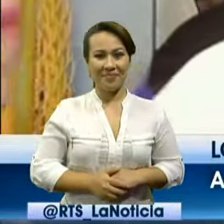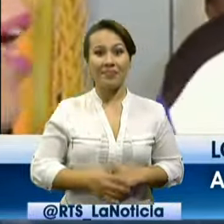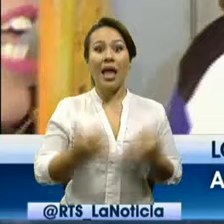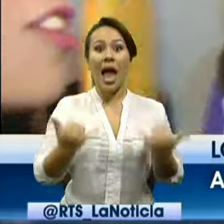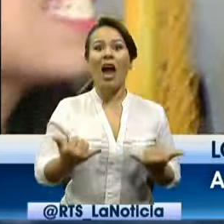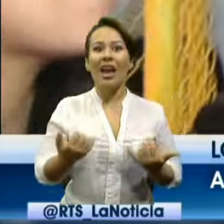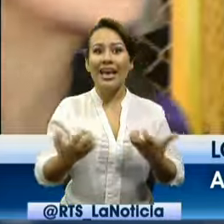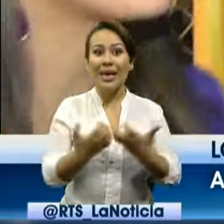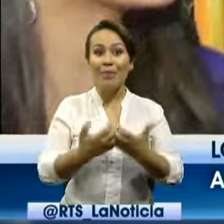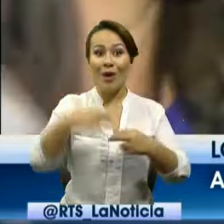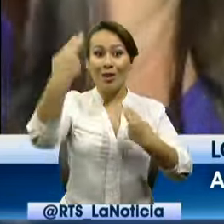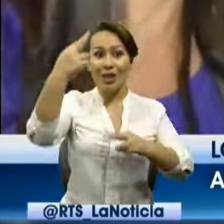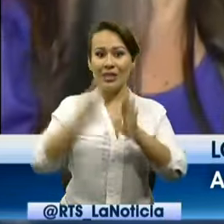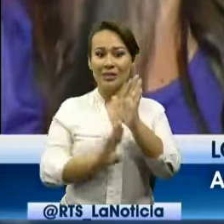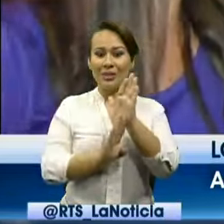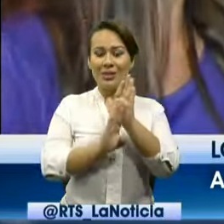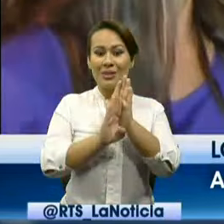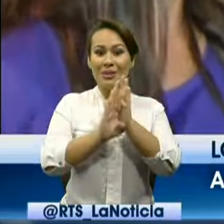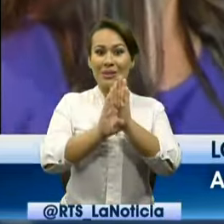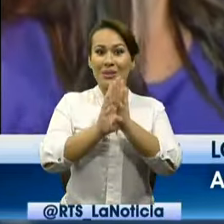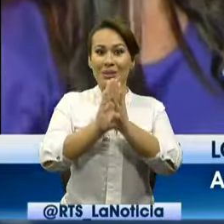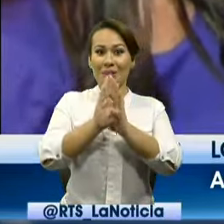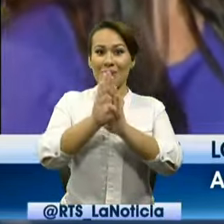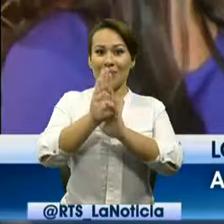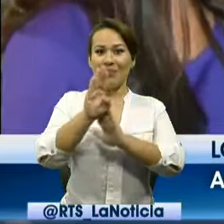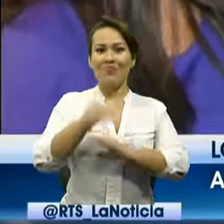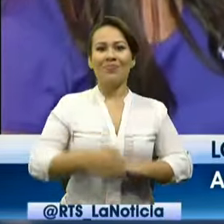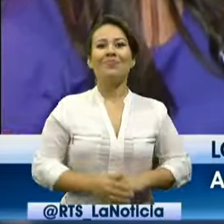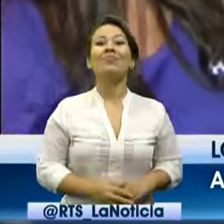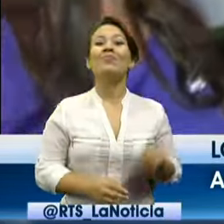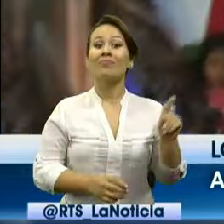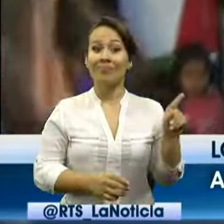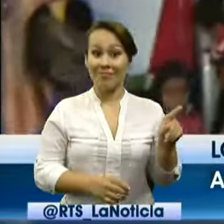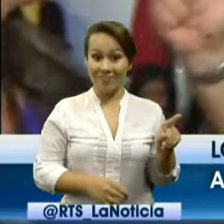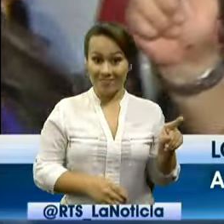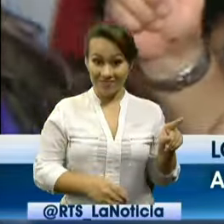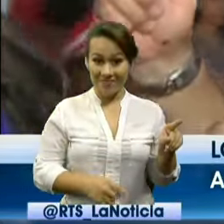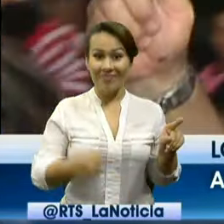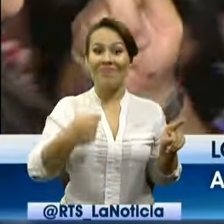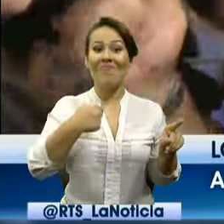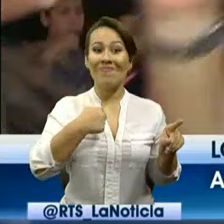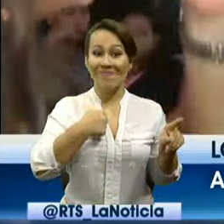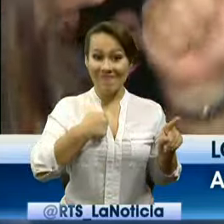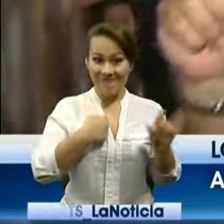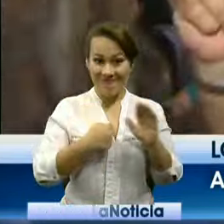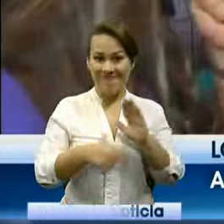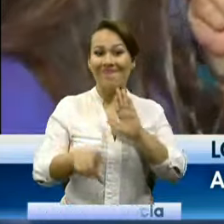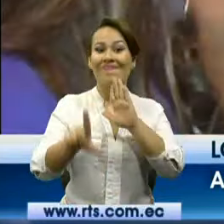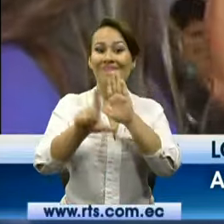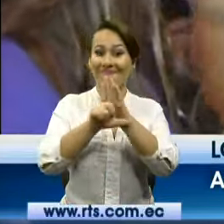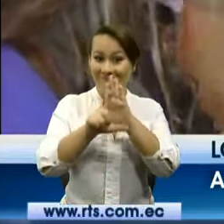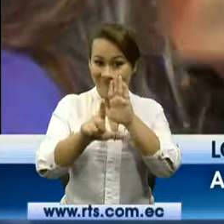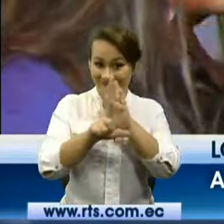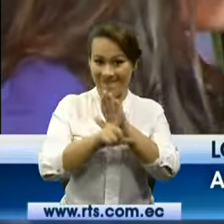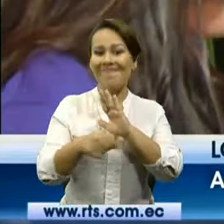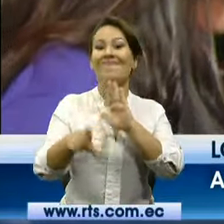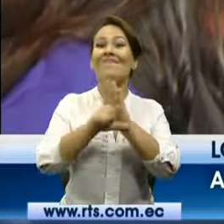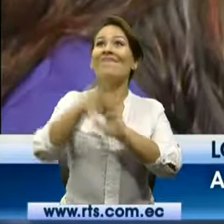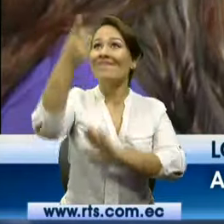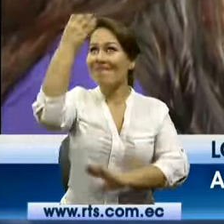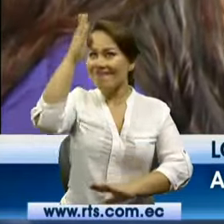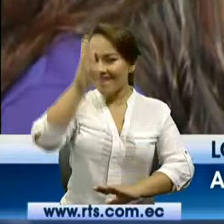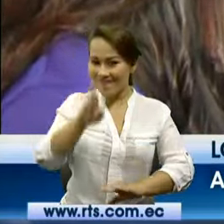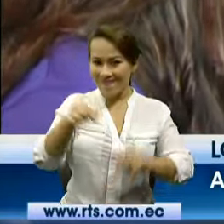Ahora el equipo de la noticia va subiendo como la espuma. Esa es la ley, así es, la ley divina